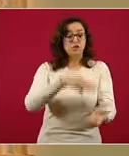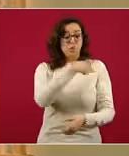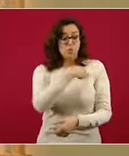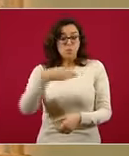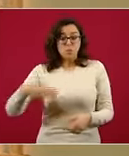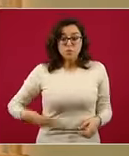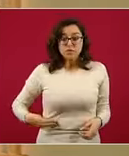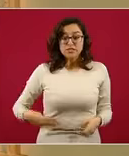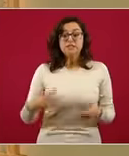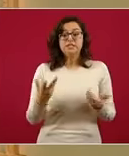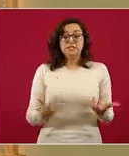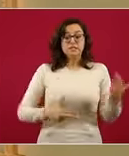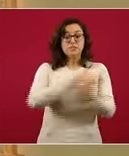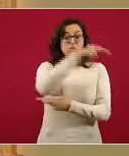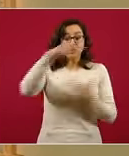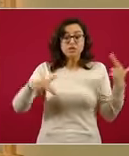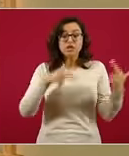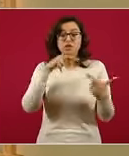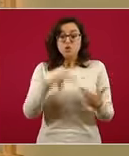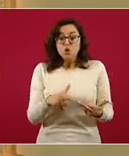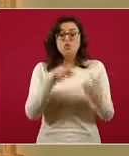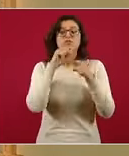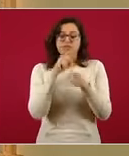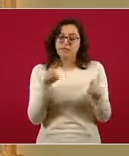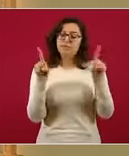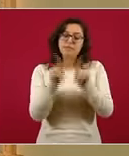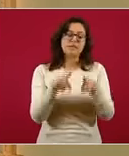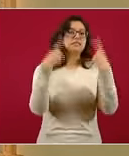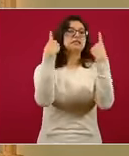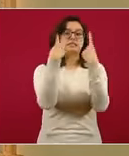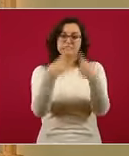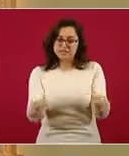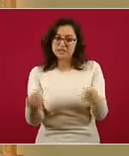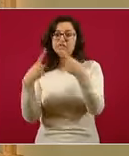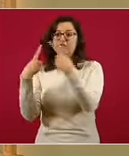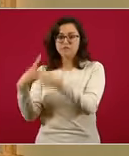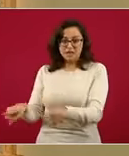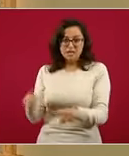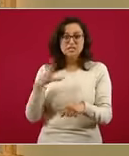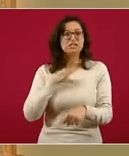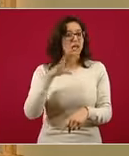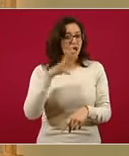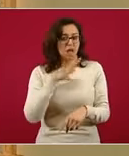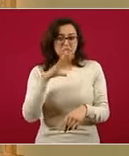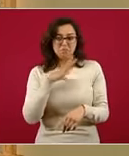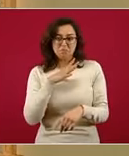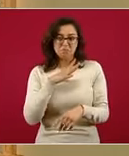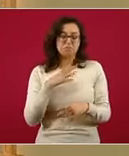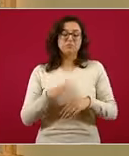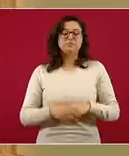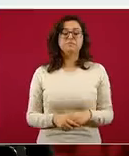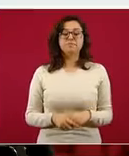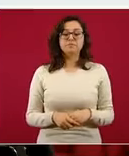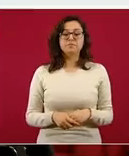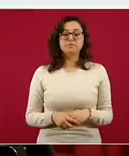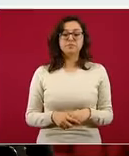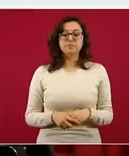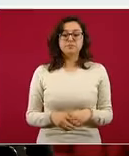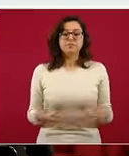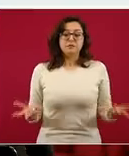de regiones, ya sean regiones económicas o simple y sencillamente los municipios,